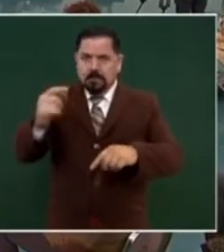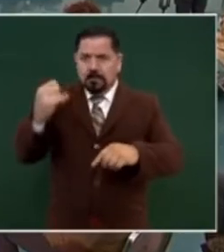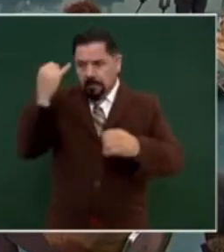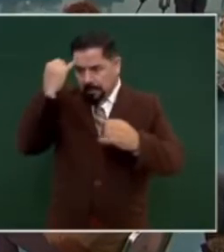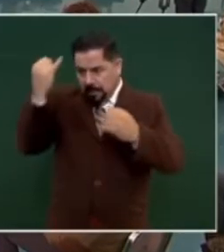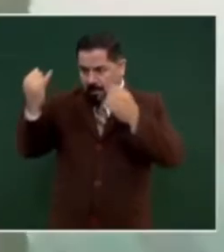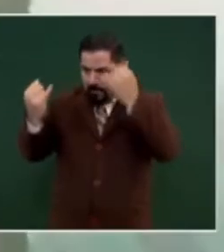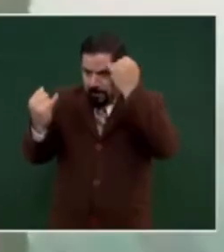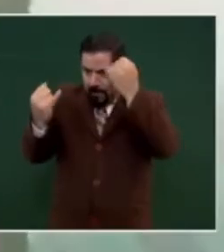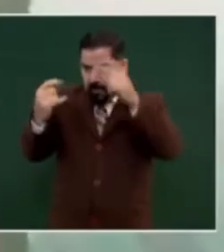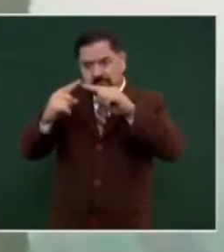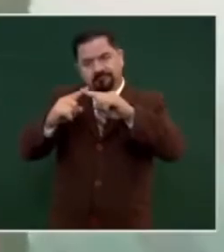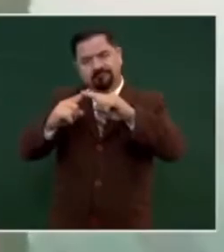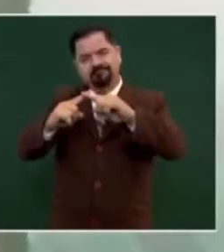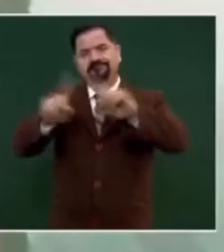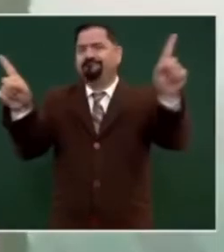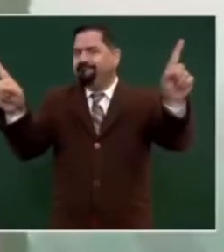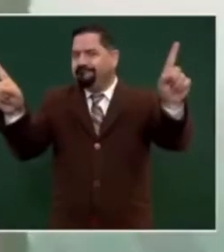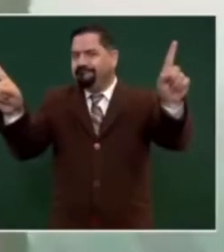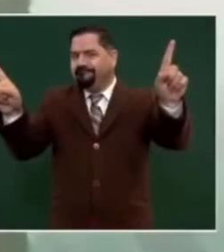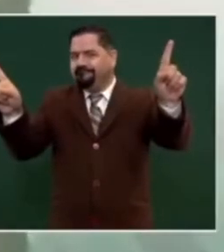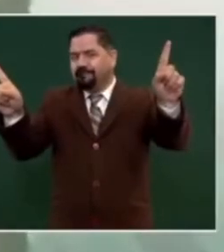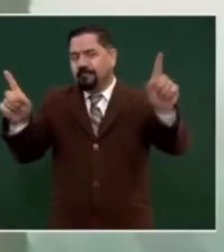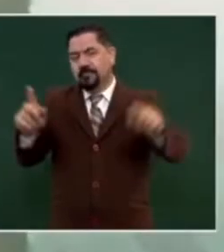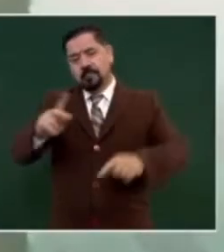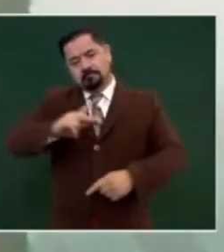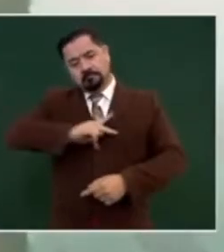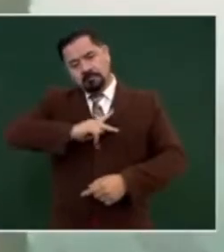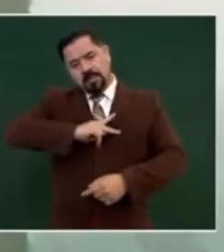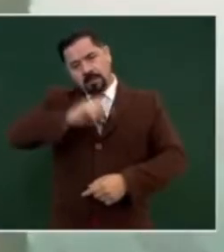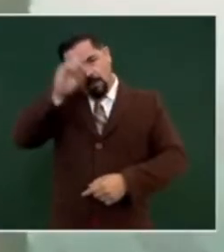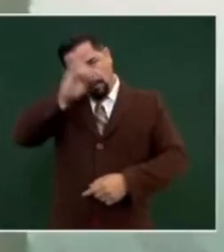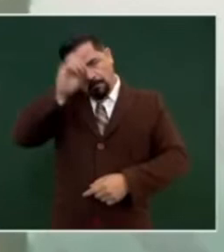entonces esa es mi opinión